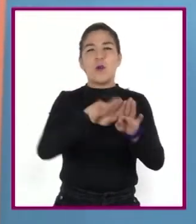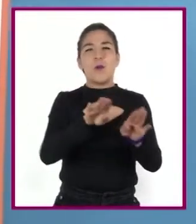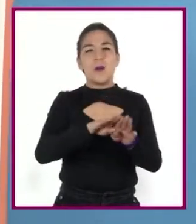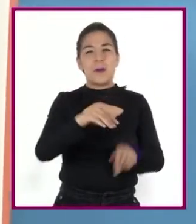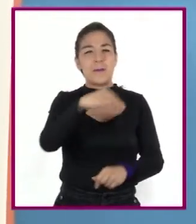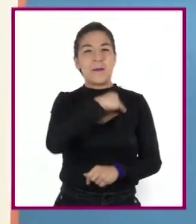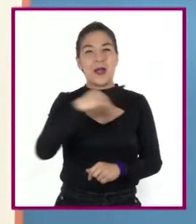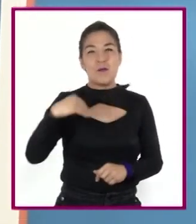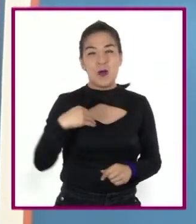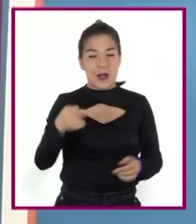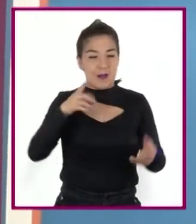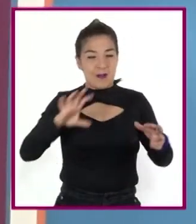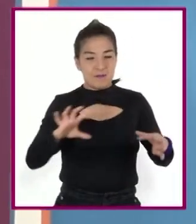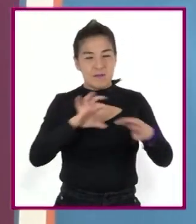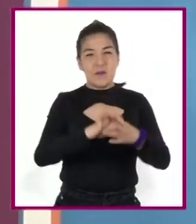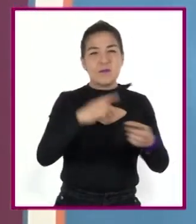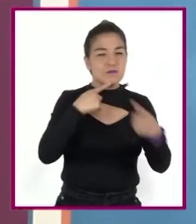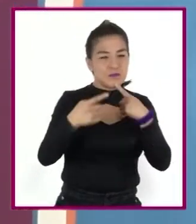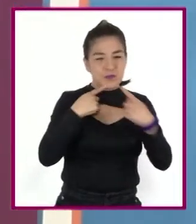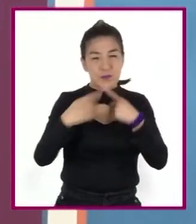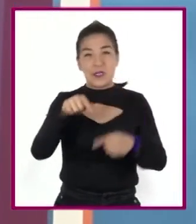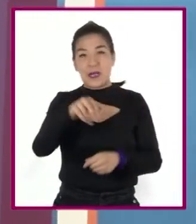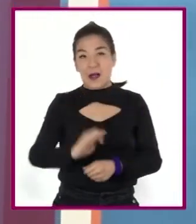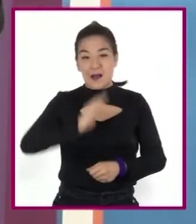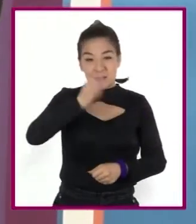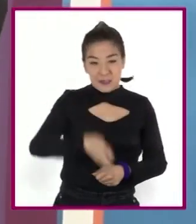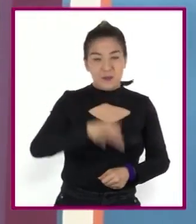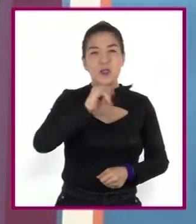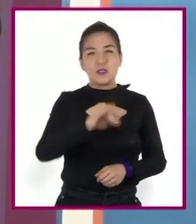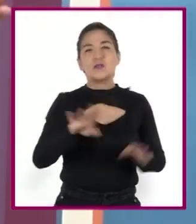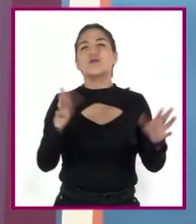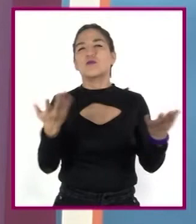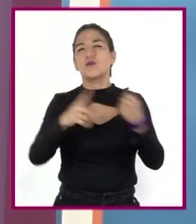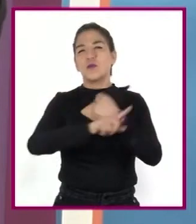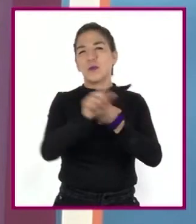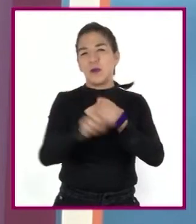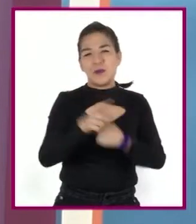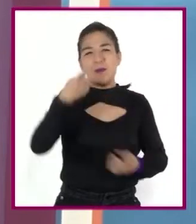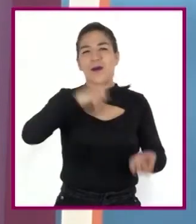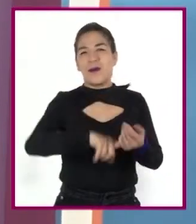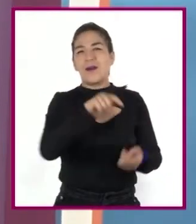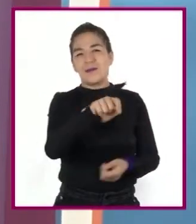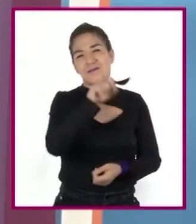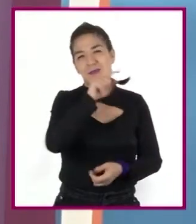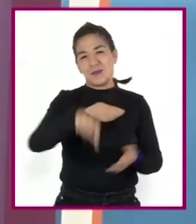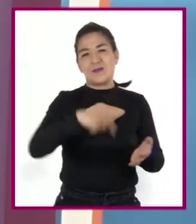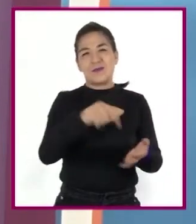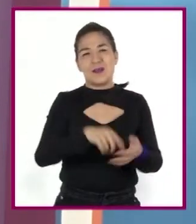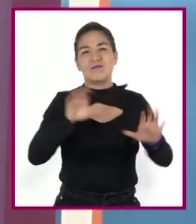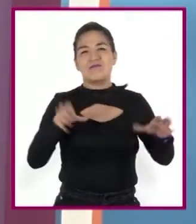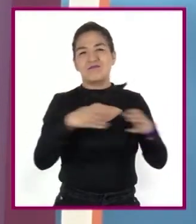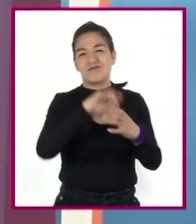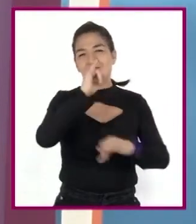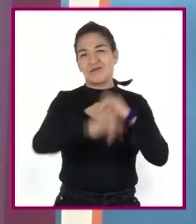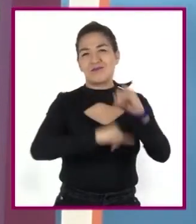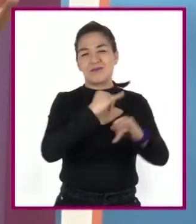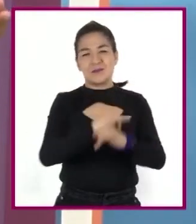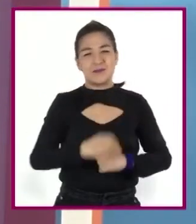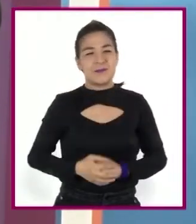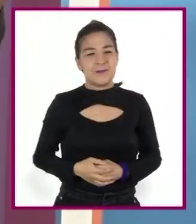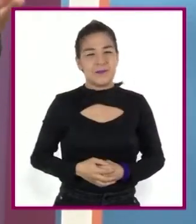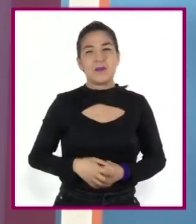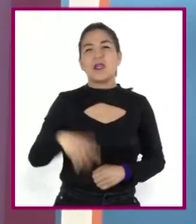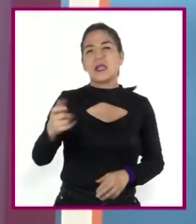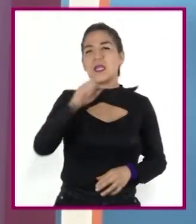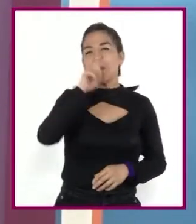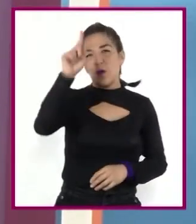donde se discuten y aprueban resoluciones sobre los principales problemas que afectan a la comunidad internacional. Y el